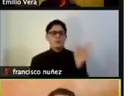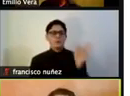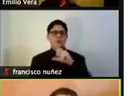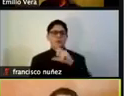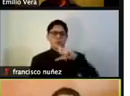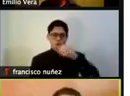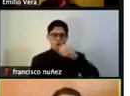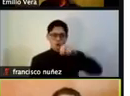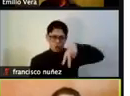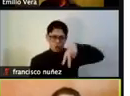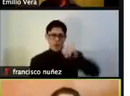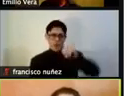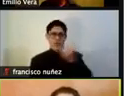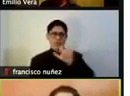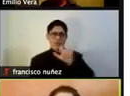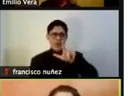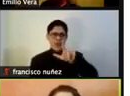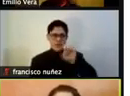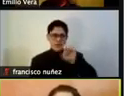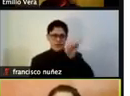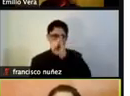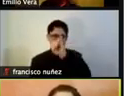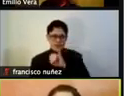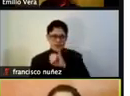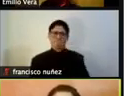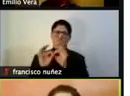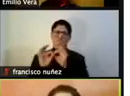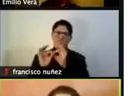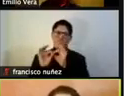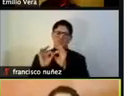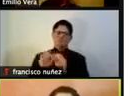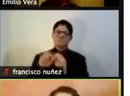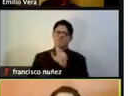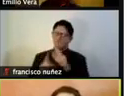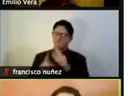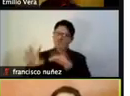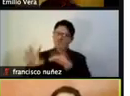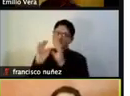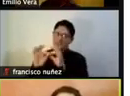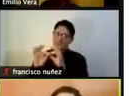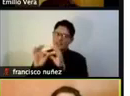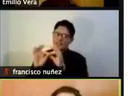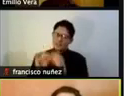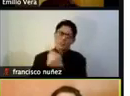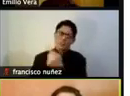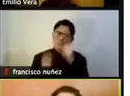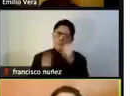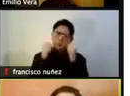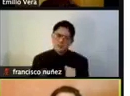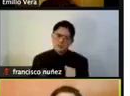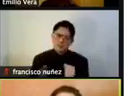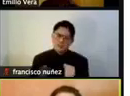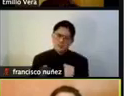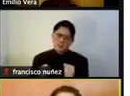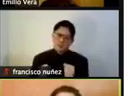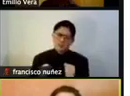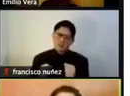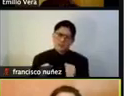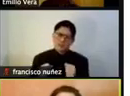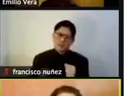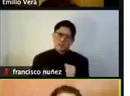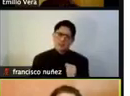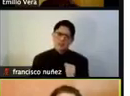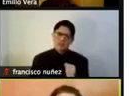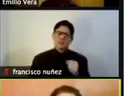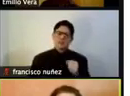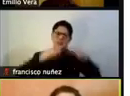una excelente presentación. ¿Es posible estimar el tipo de sustrato en función de la sísmica marina? Por ejemplo, ¿qué